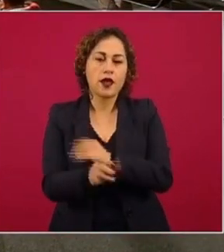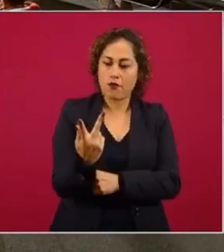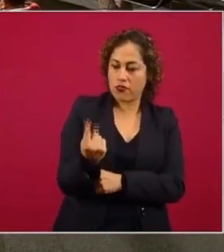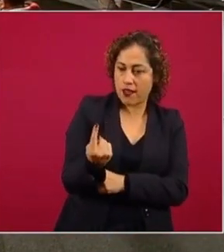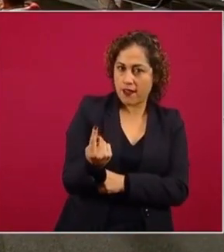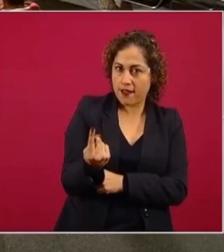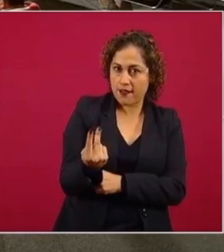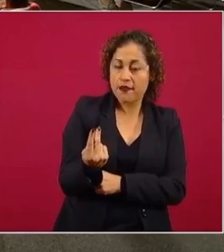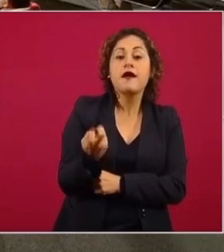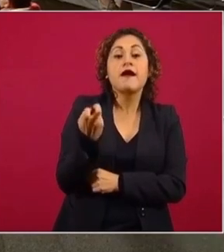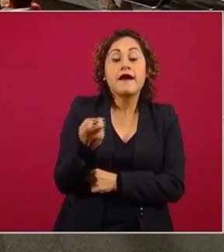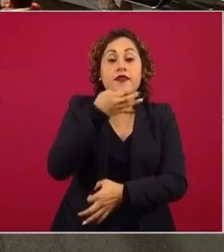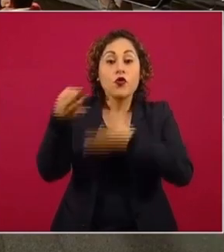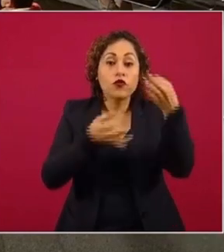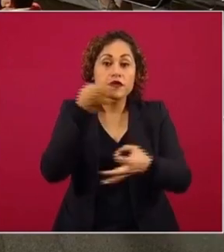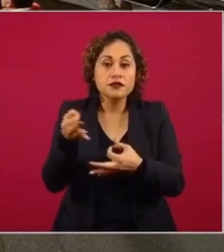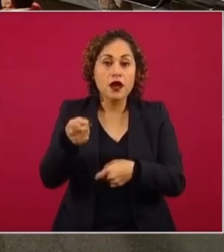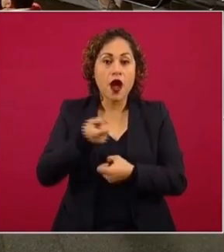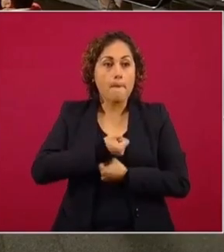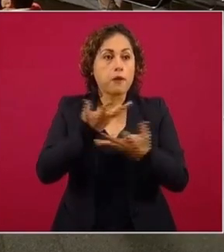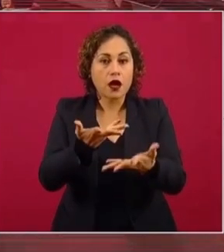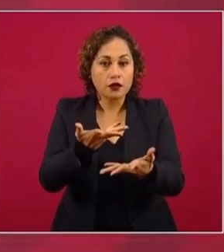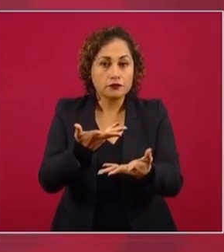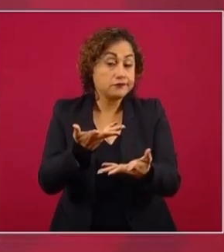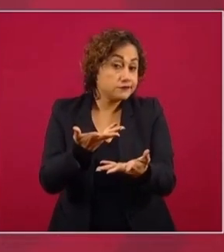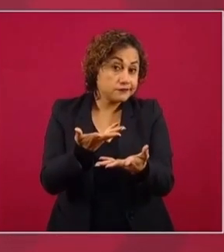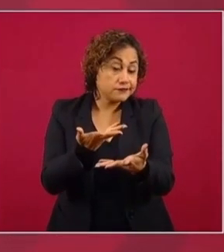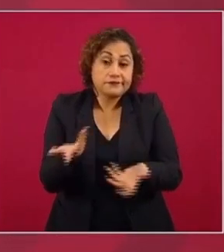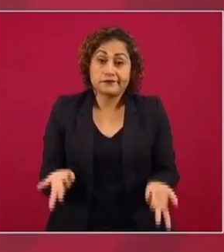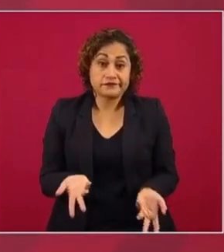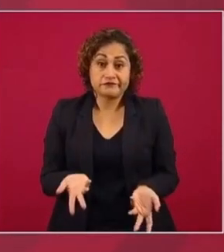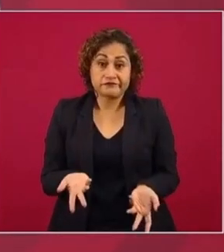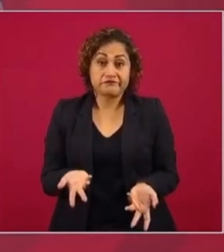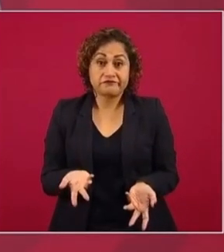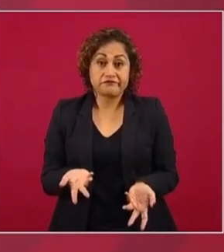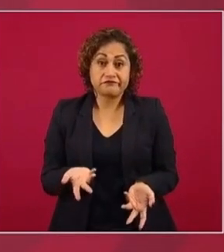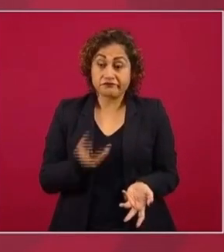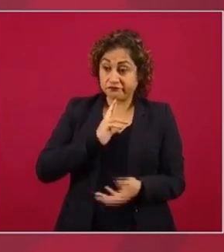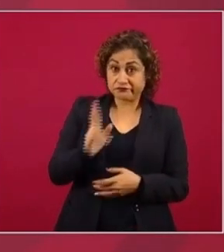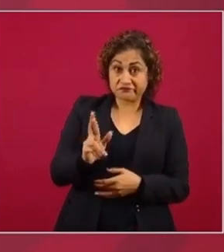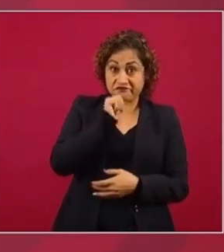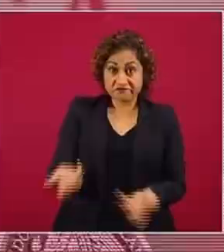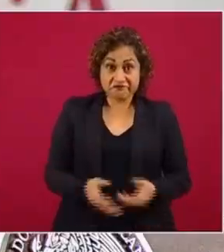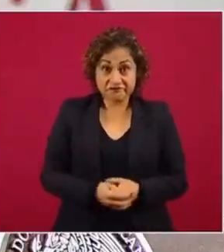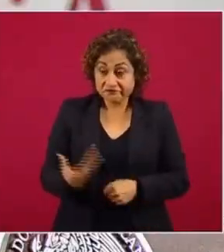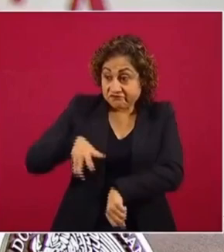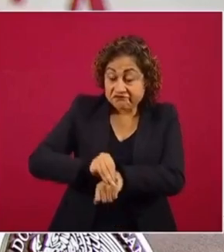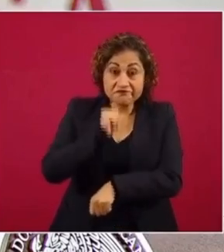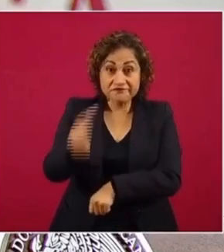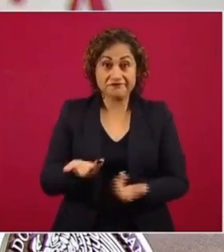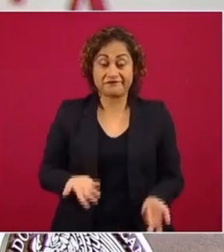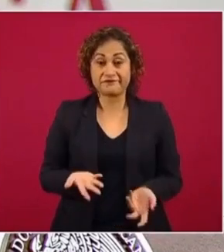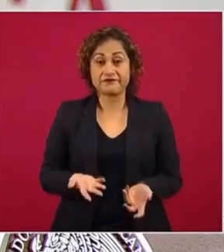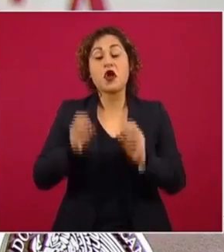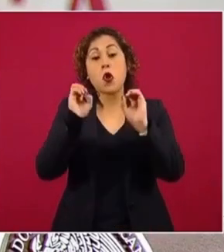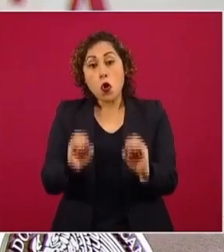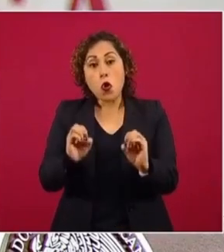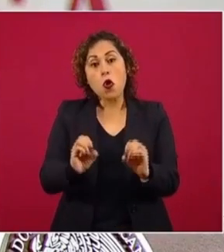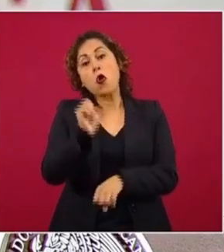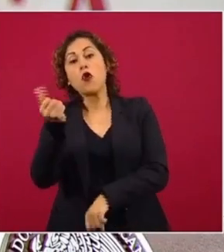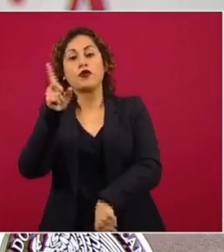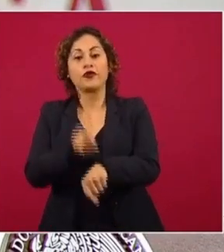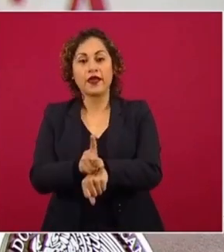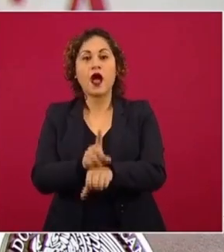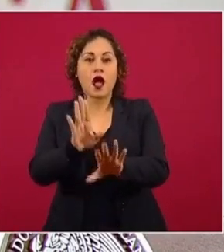televisión, pues es lo que dicen, y no hay réplica, o la réplica se da hasta el día